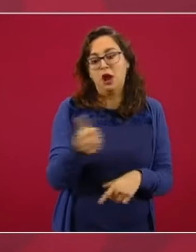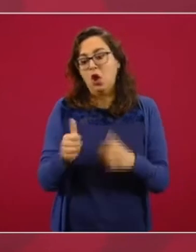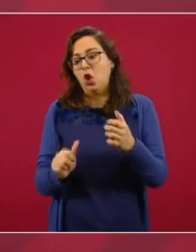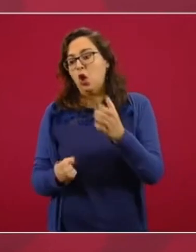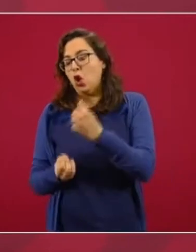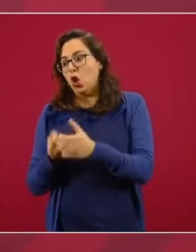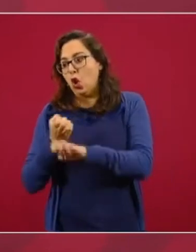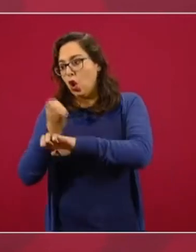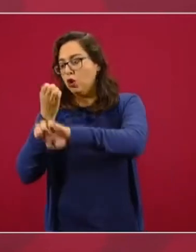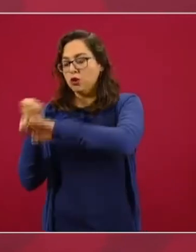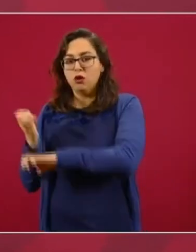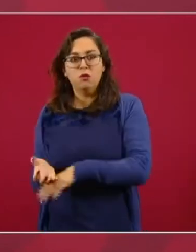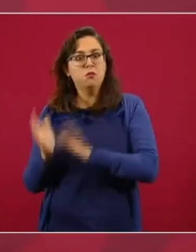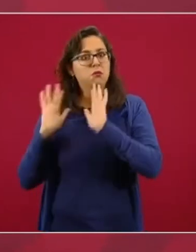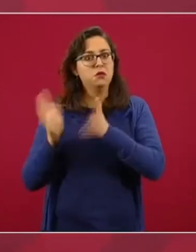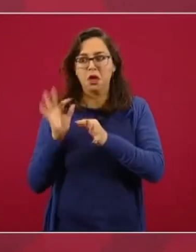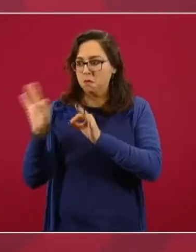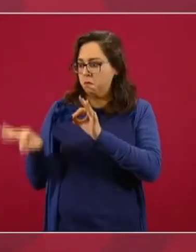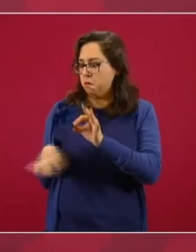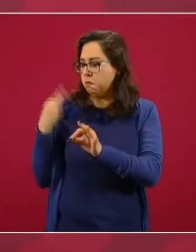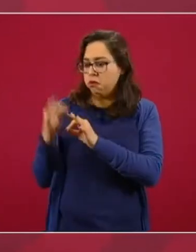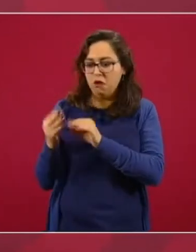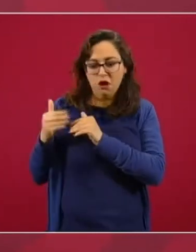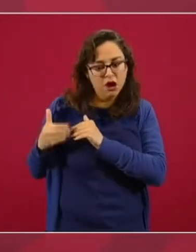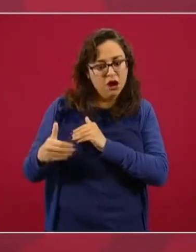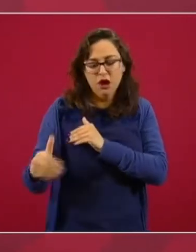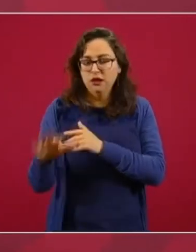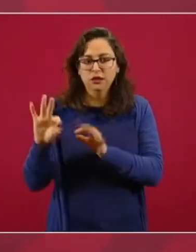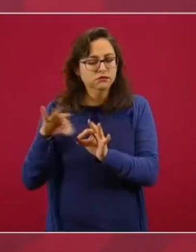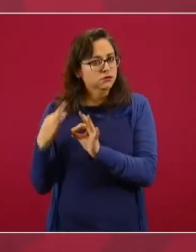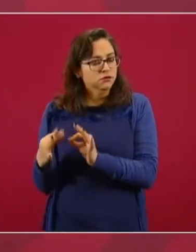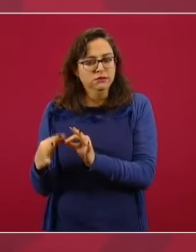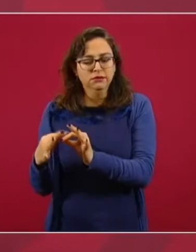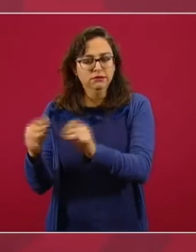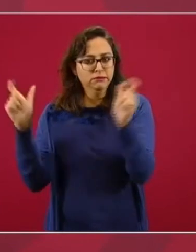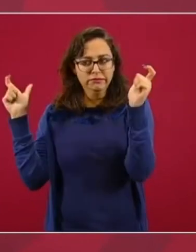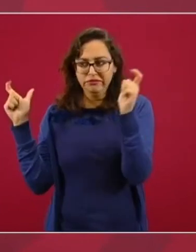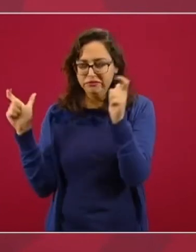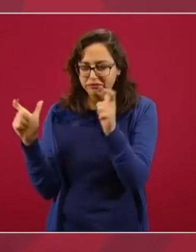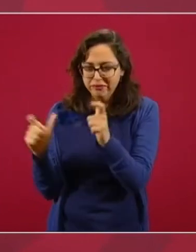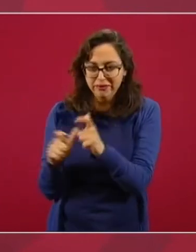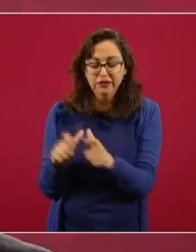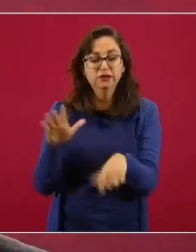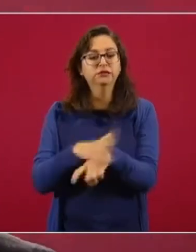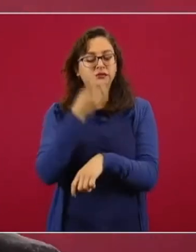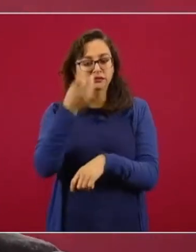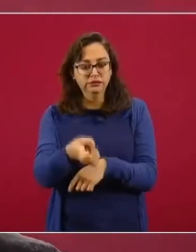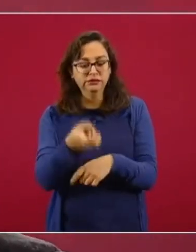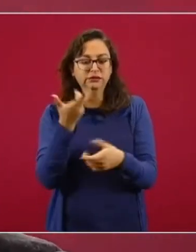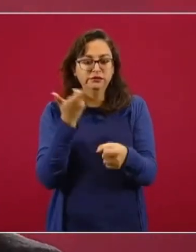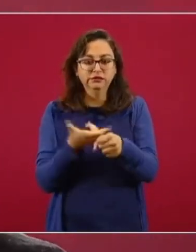puede decir, en este primer ciclo epidémico, y en general optimizar la atención